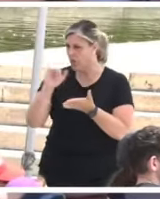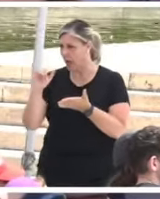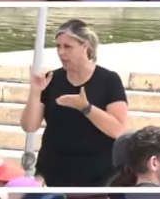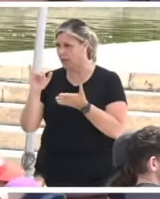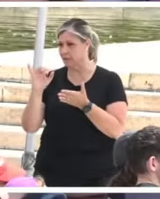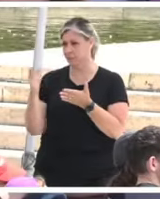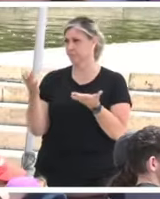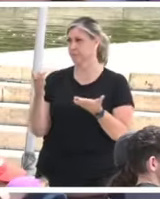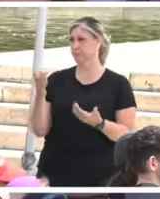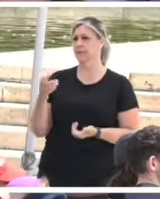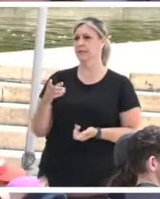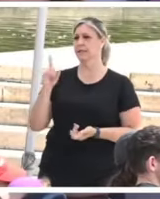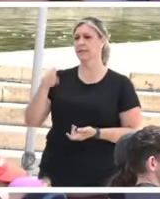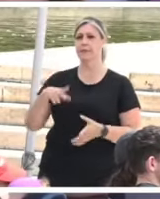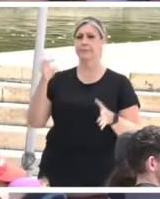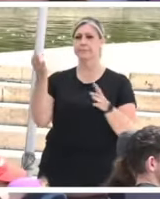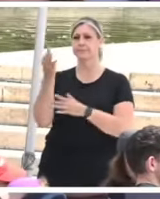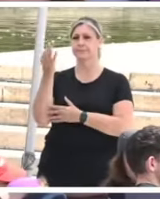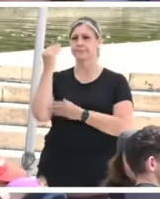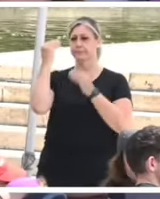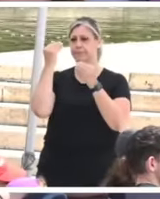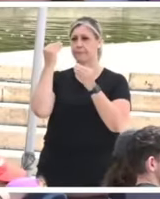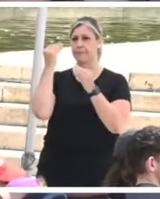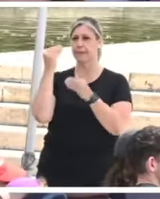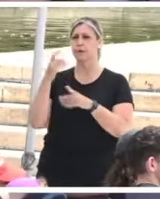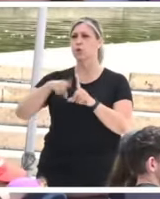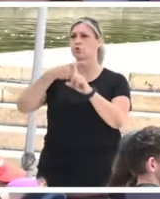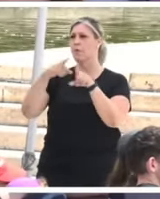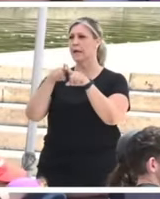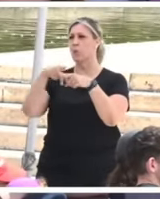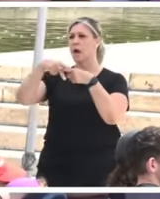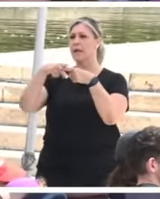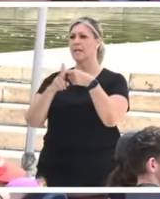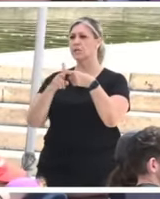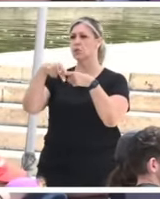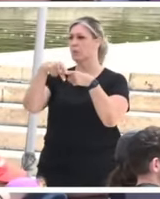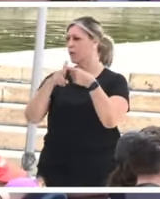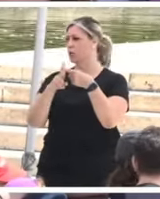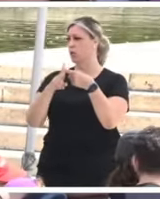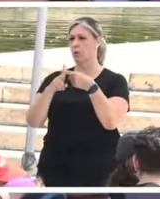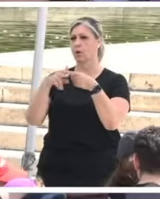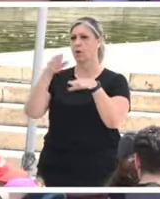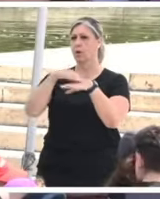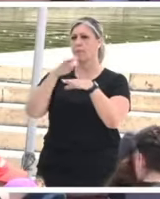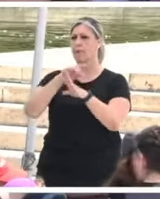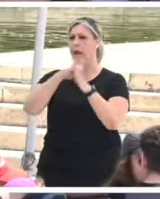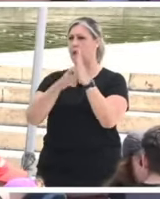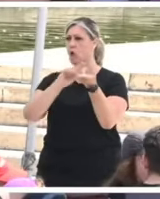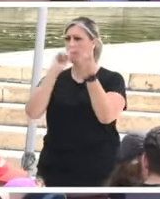lo que es más, que no perdamos de vista, Sumar es un instrumento para convertir en